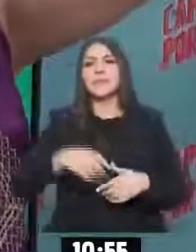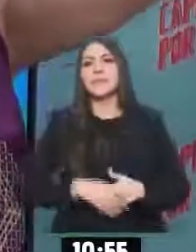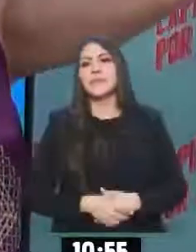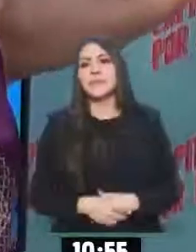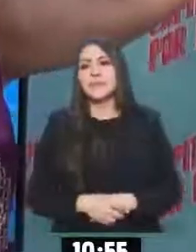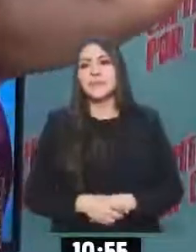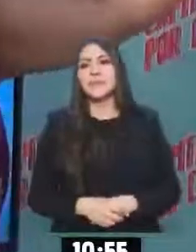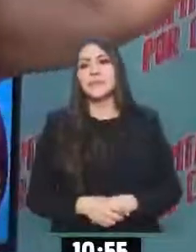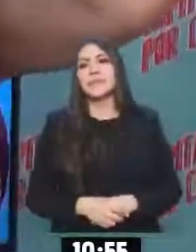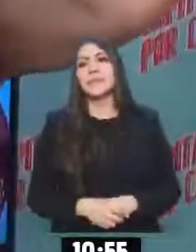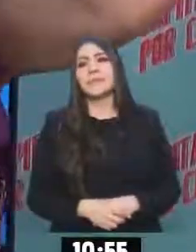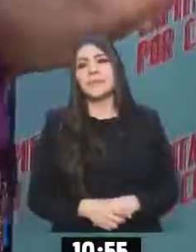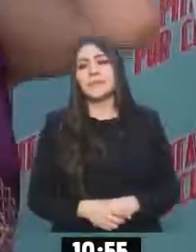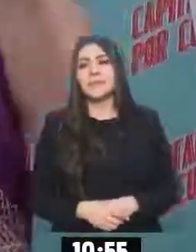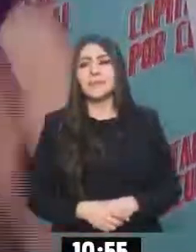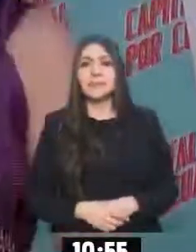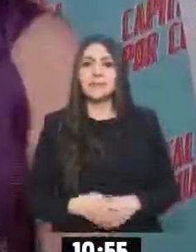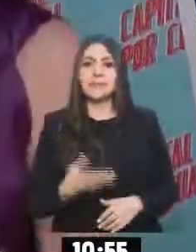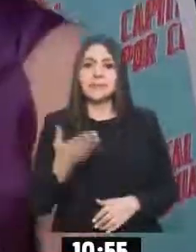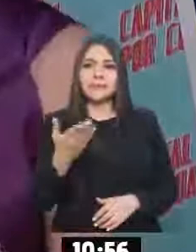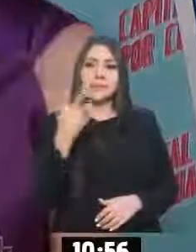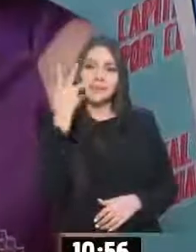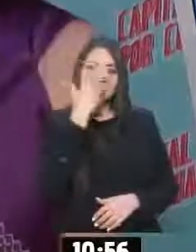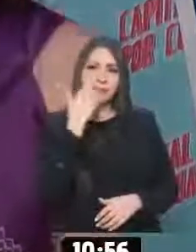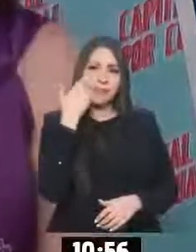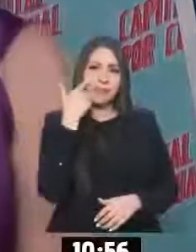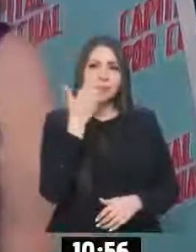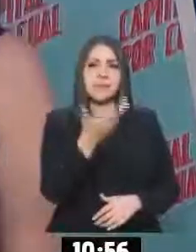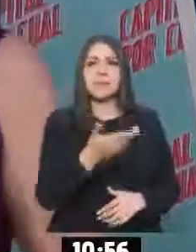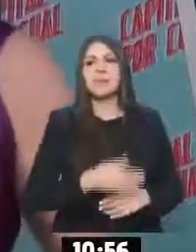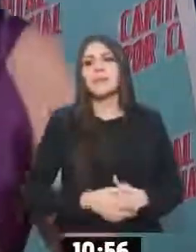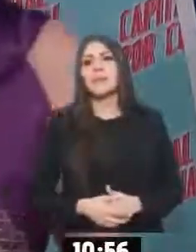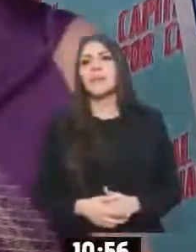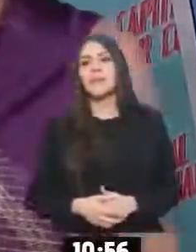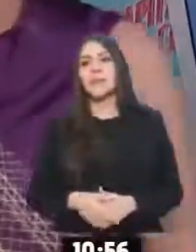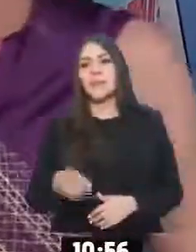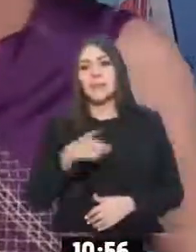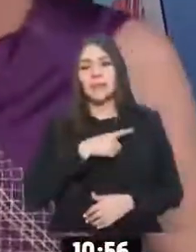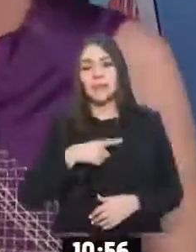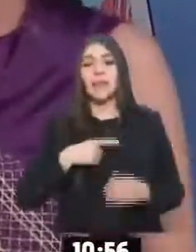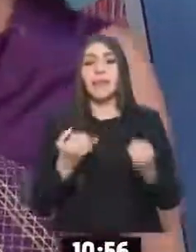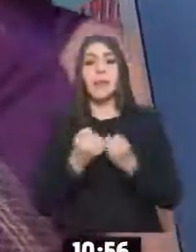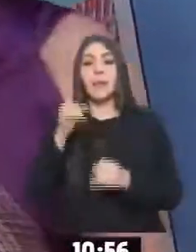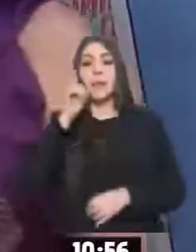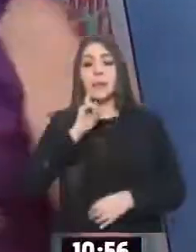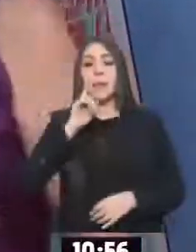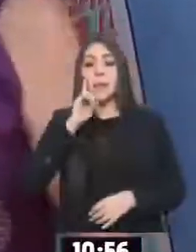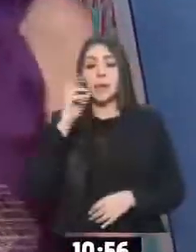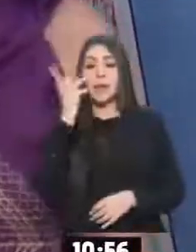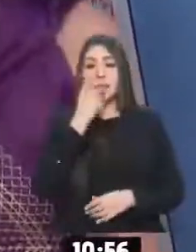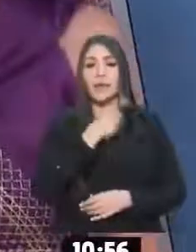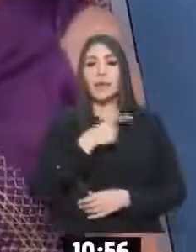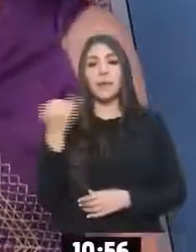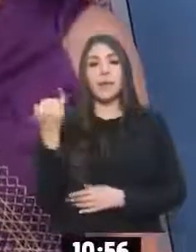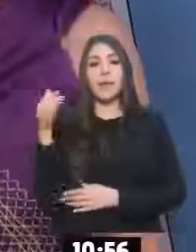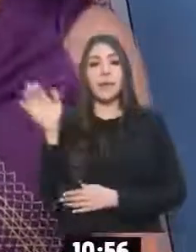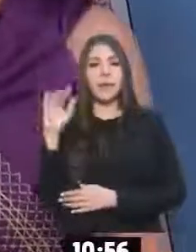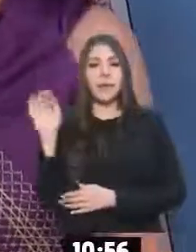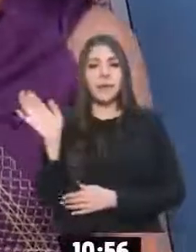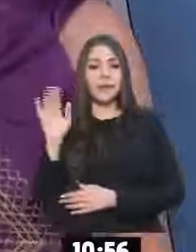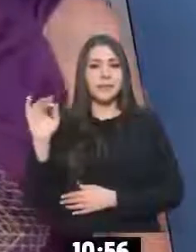Ahí está. Ya me morí. Mira nomás, qué hermosa. Pero tiene que saludar como reina de belleza. Exacto.